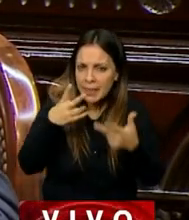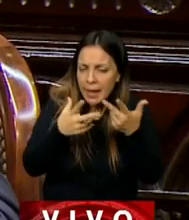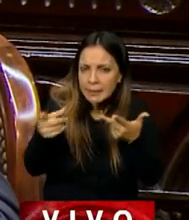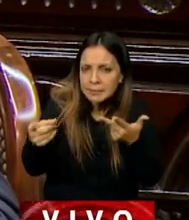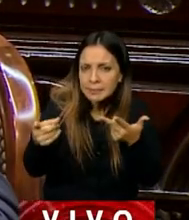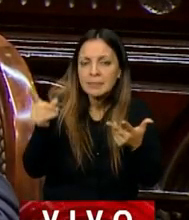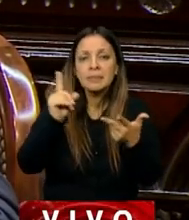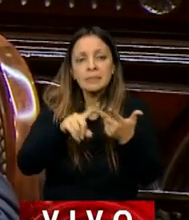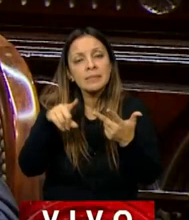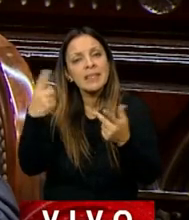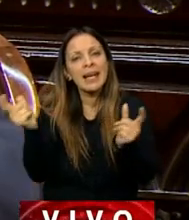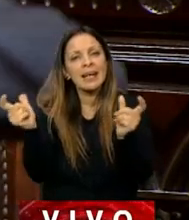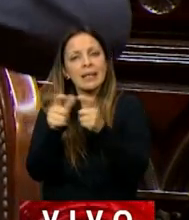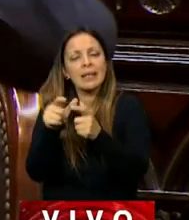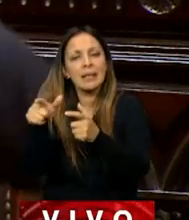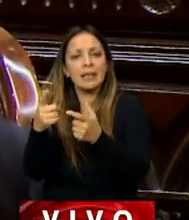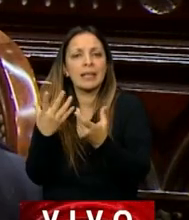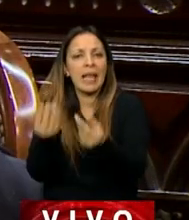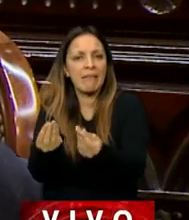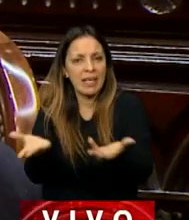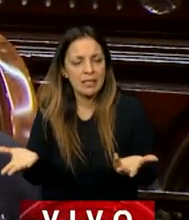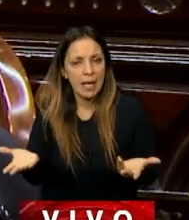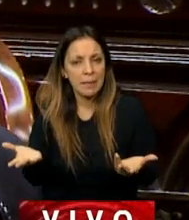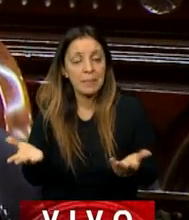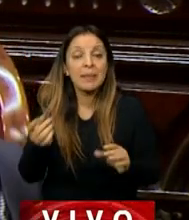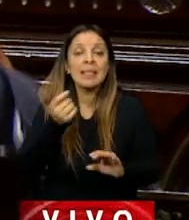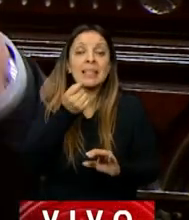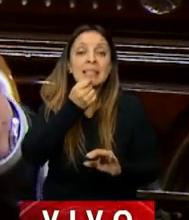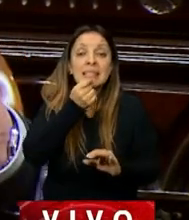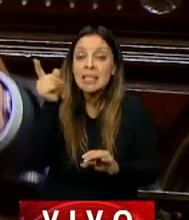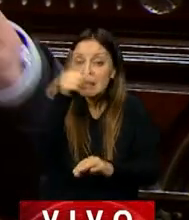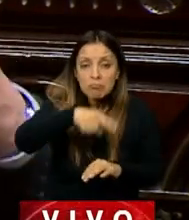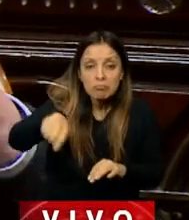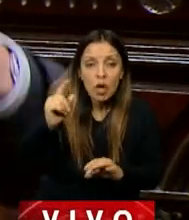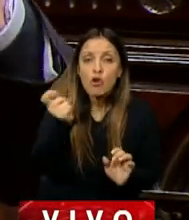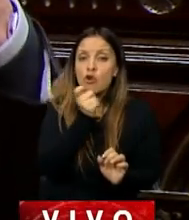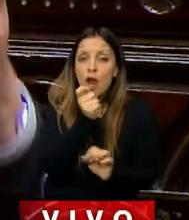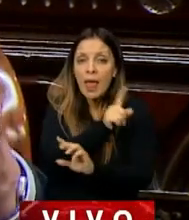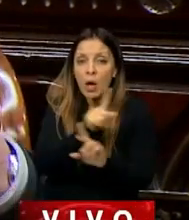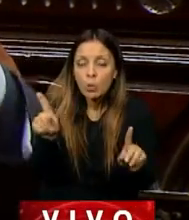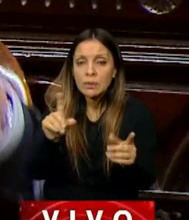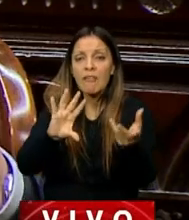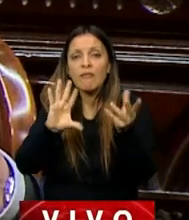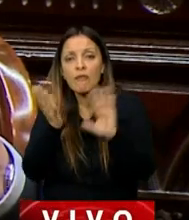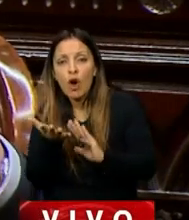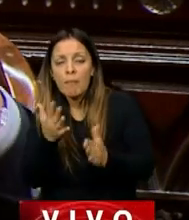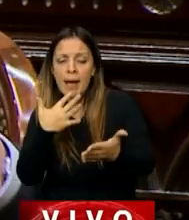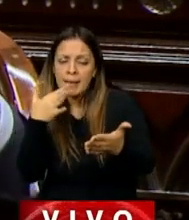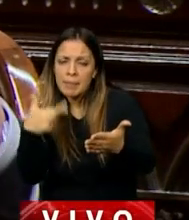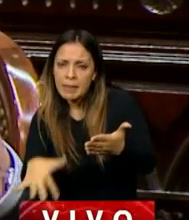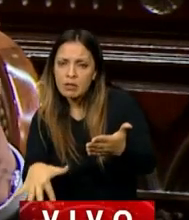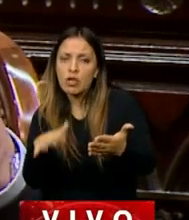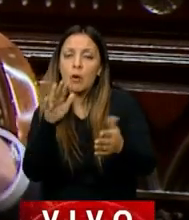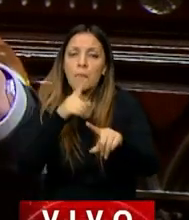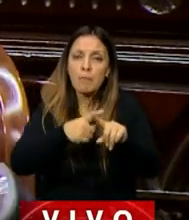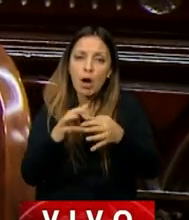y la de Defensa. Y si no les hubiera gustado en términos de la interpretación del giro producto